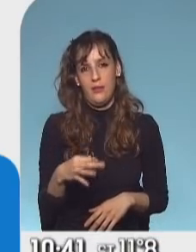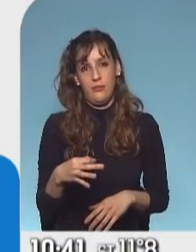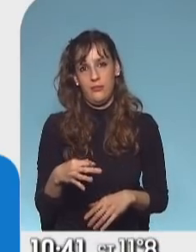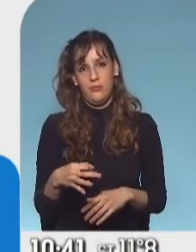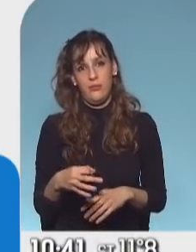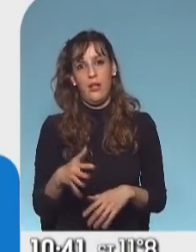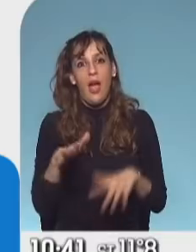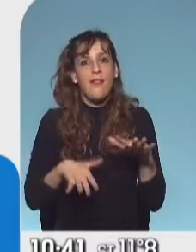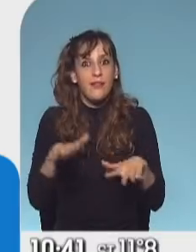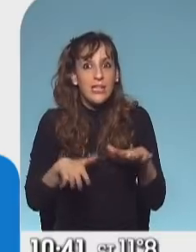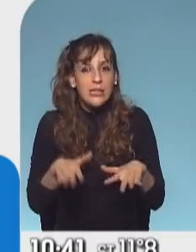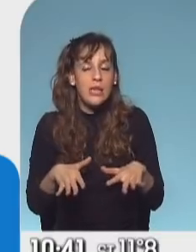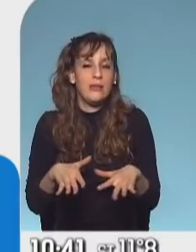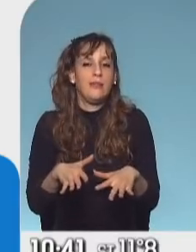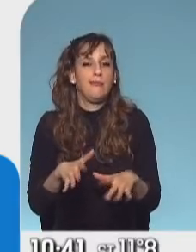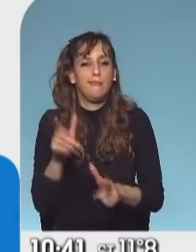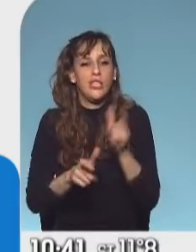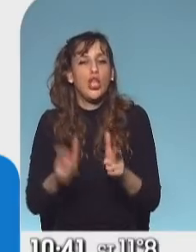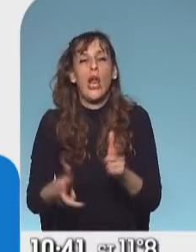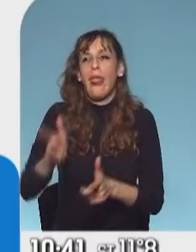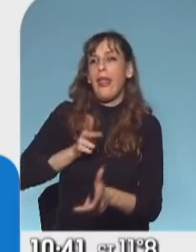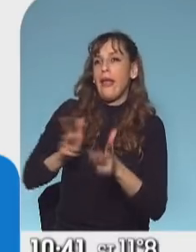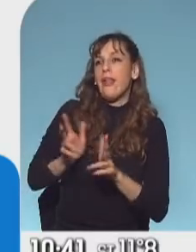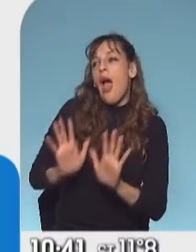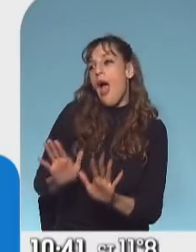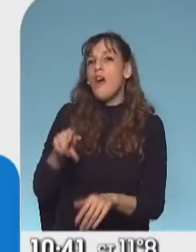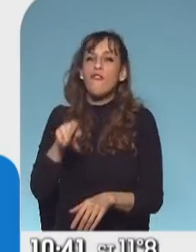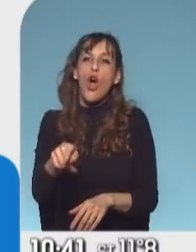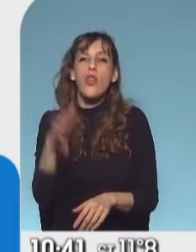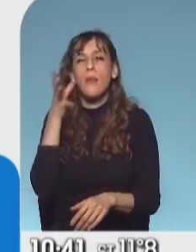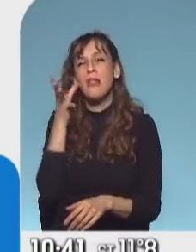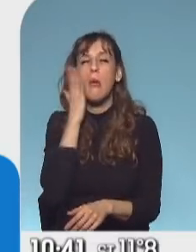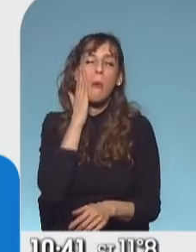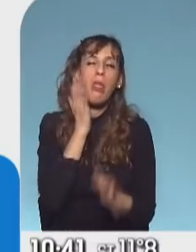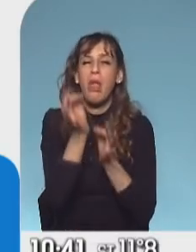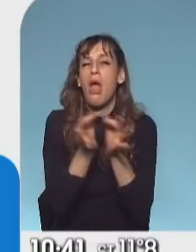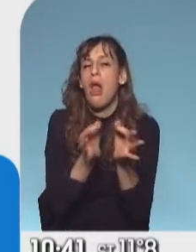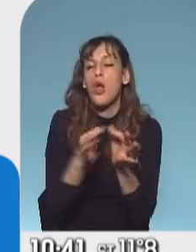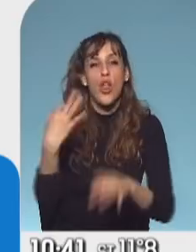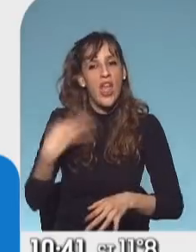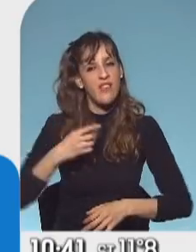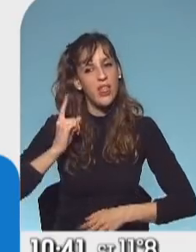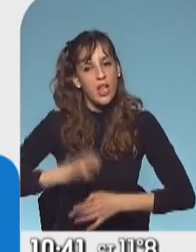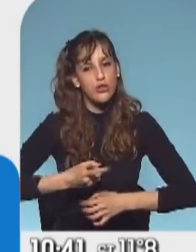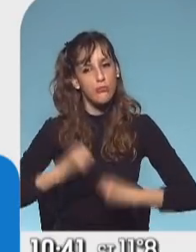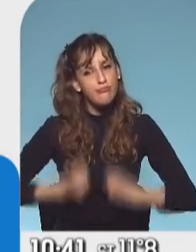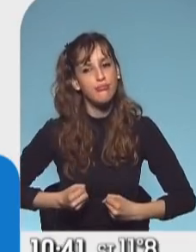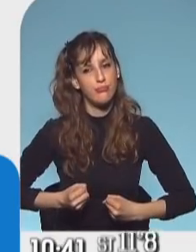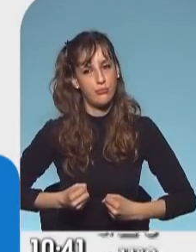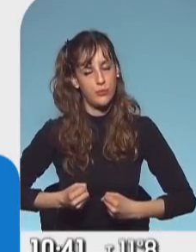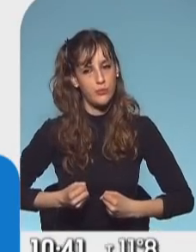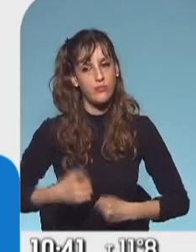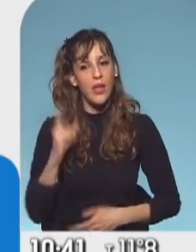A veces me cuestionan y me dicen, no, bueno, pero lo que pasa es que vos sos muy dialoguista y en verdad hay que tomar decisiones y quisiéramos